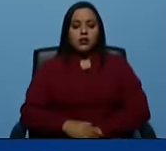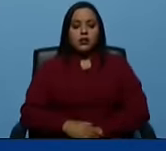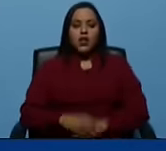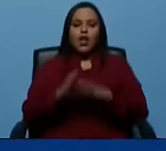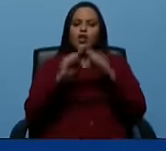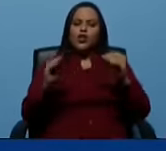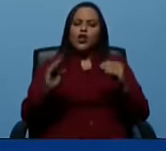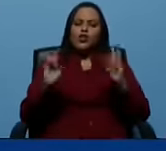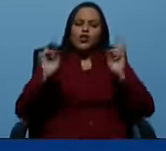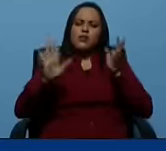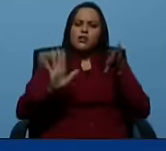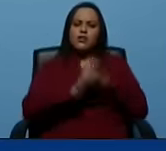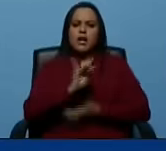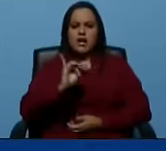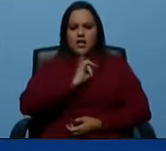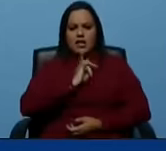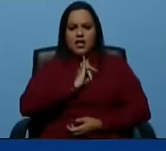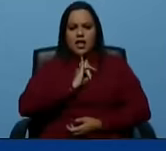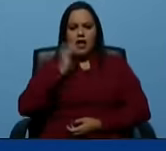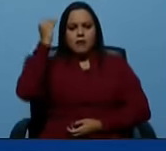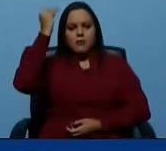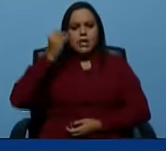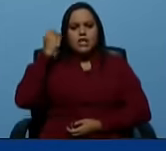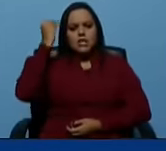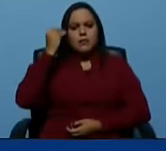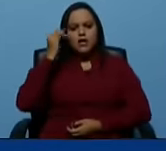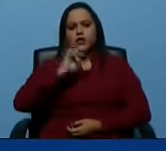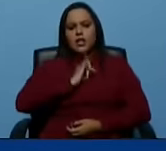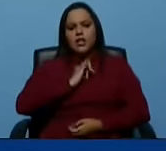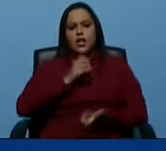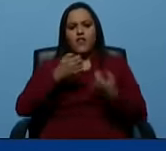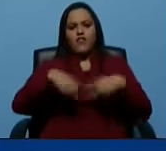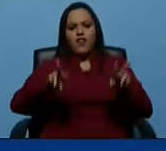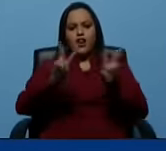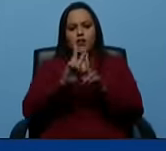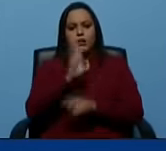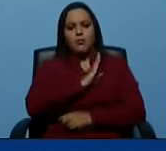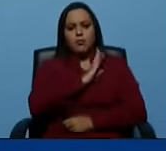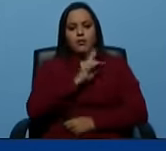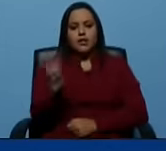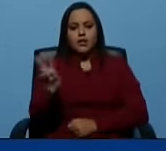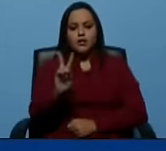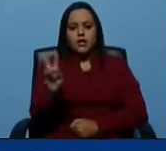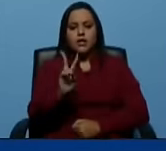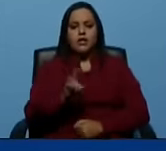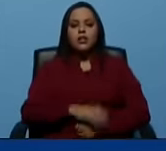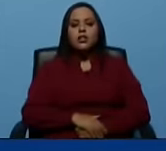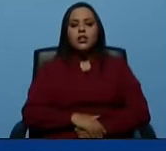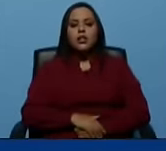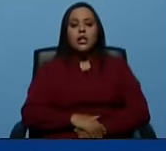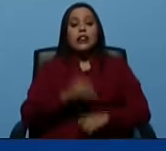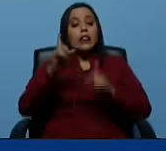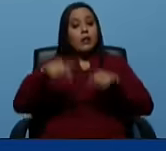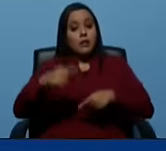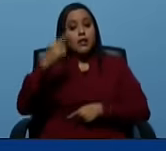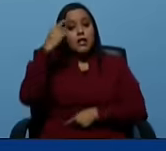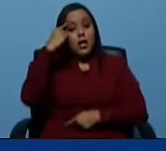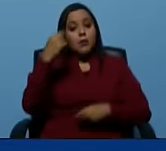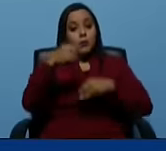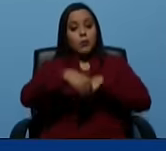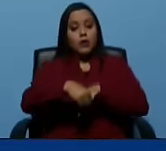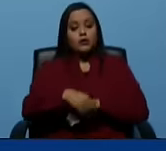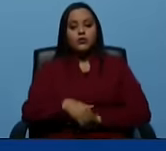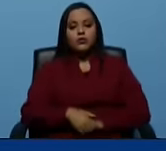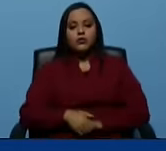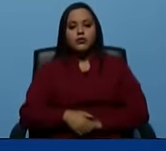identidad, de la psiquis colectiva, de nuestros valores, de la venezolanidad, también tiene fecha. el